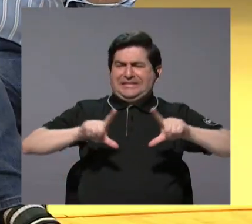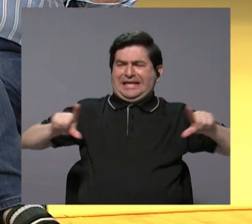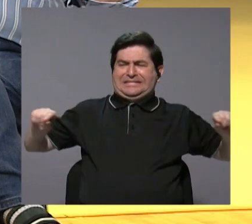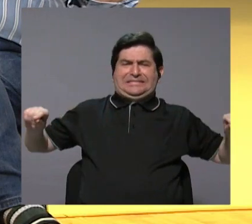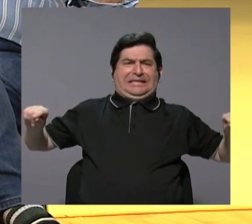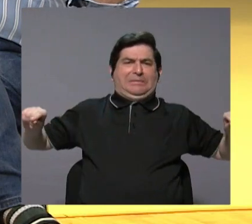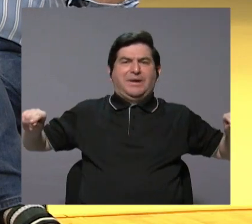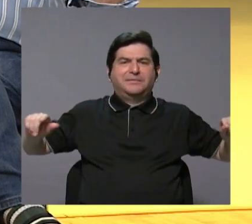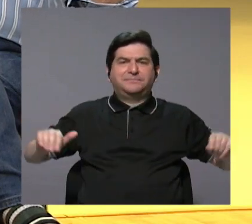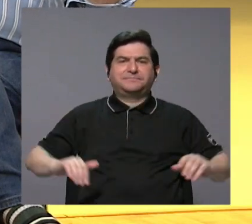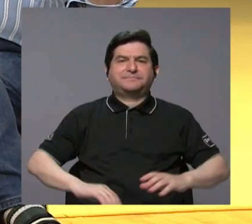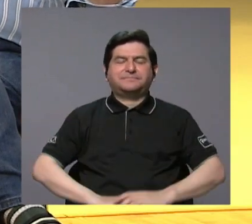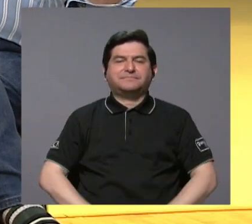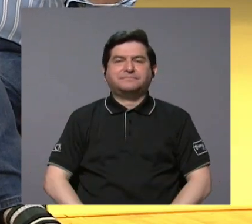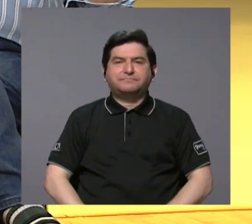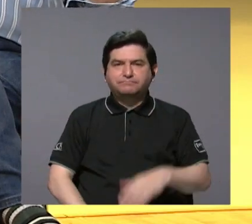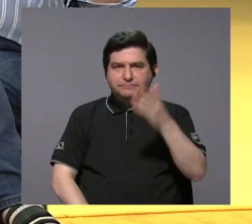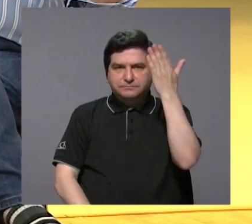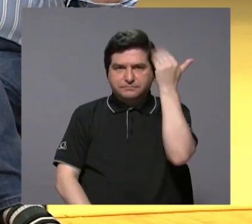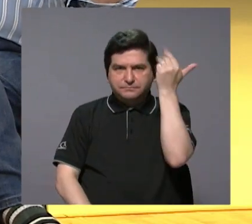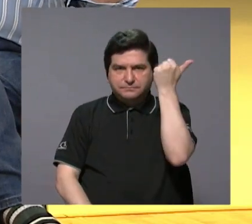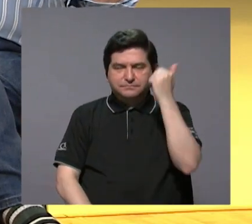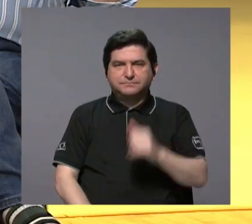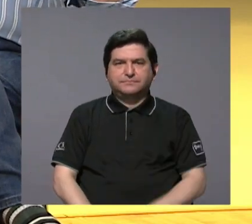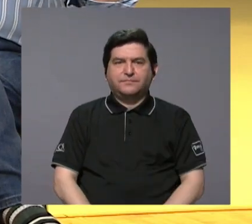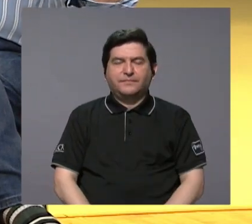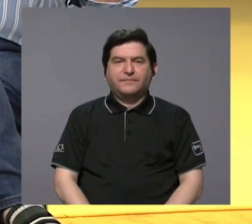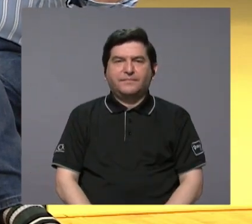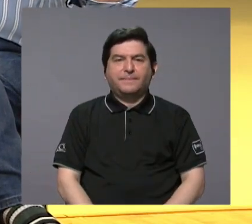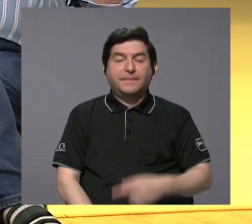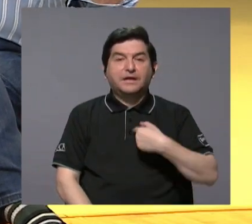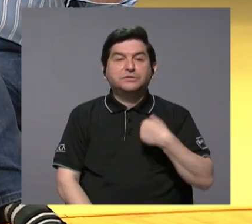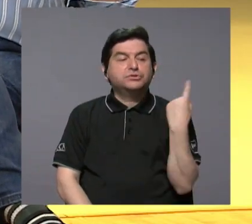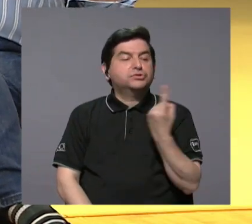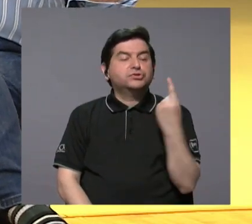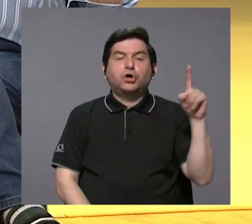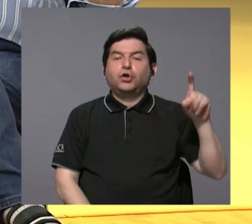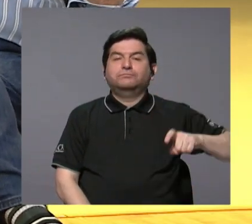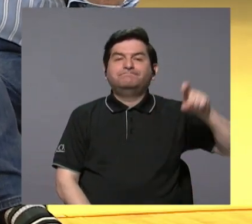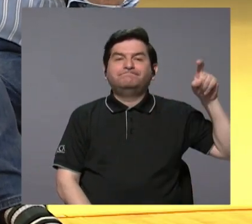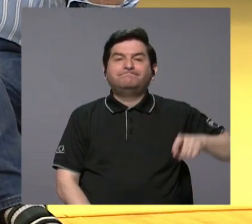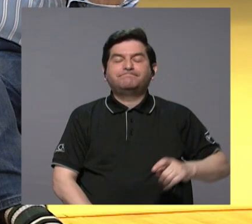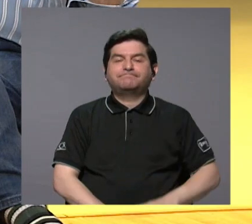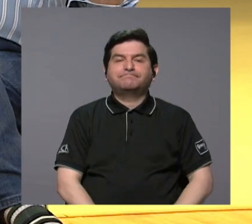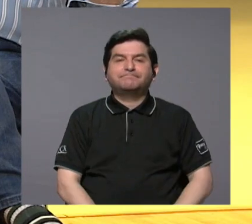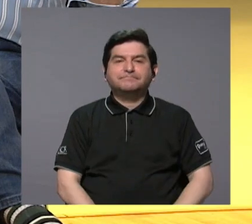Claro. ¿Por qué? Porque yo solo necesito